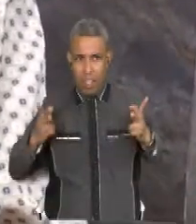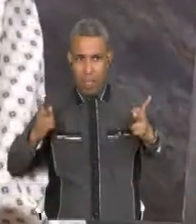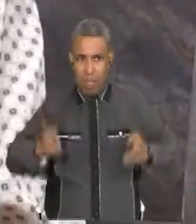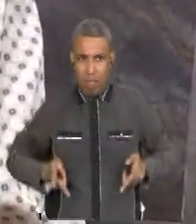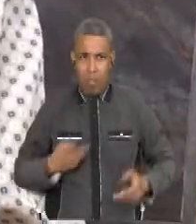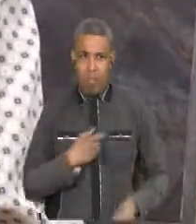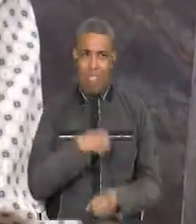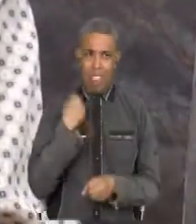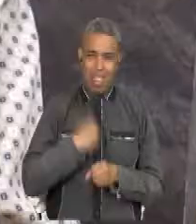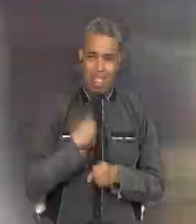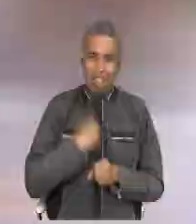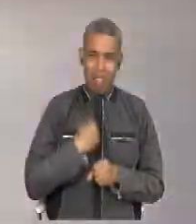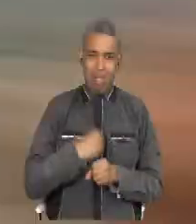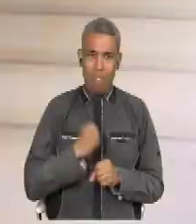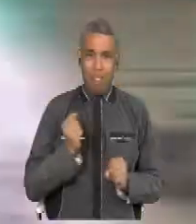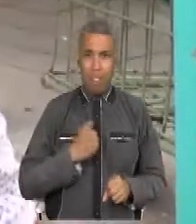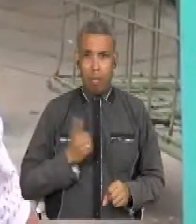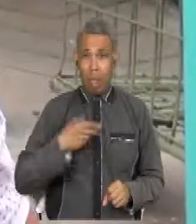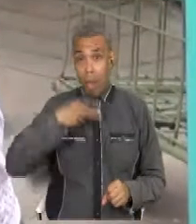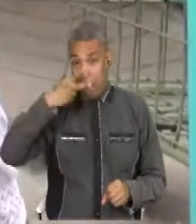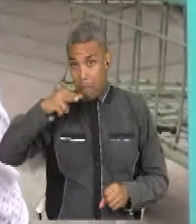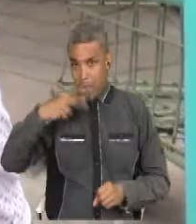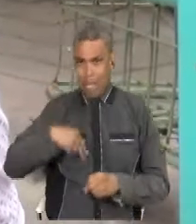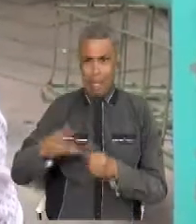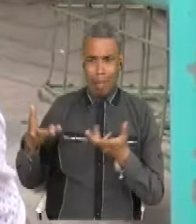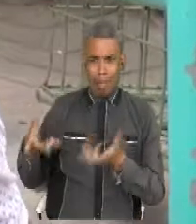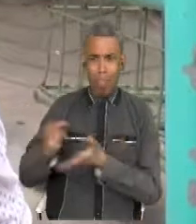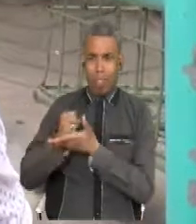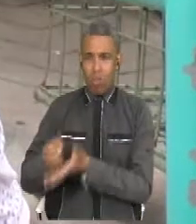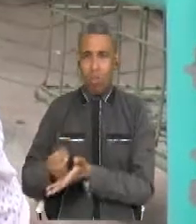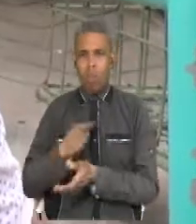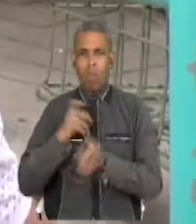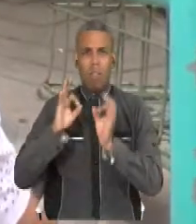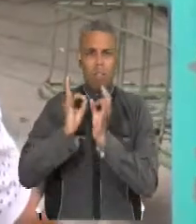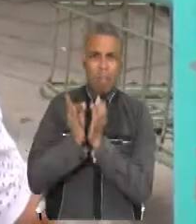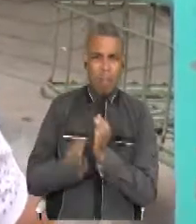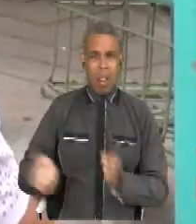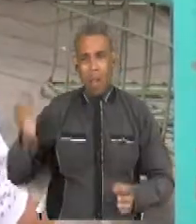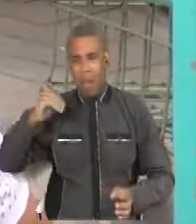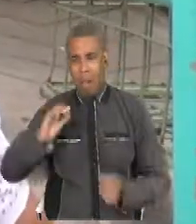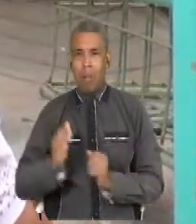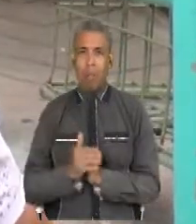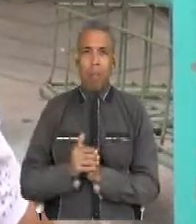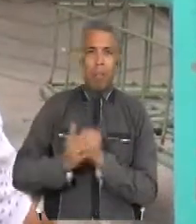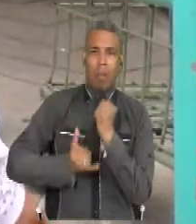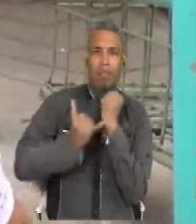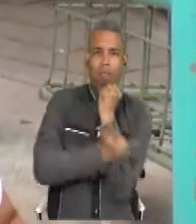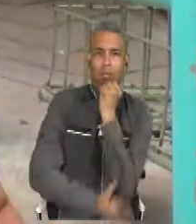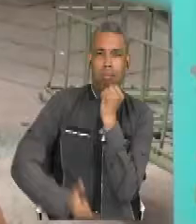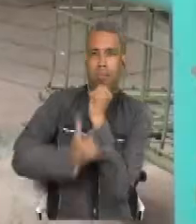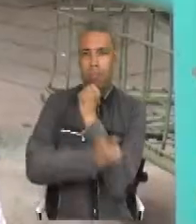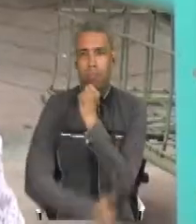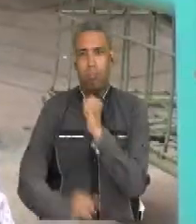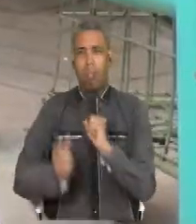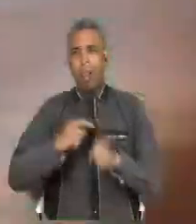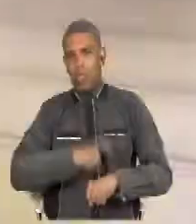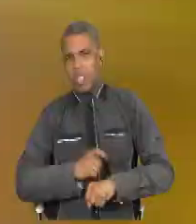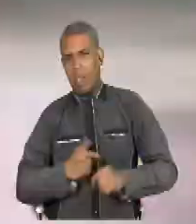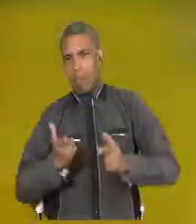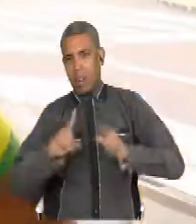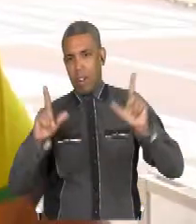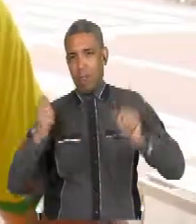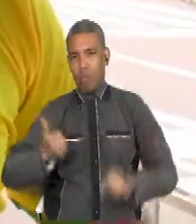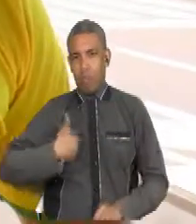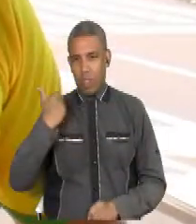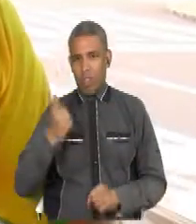trabajar para mi señora, para mis hijos. Ir con mi familia a aprovechar los esparcimientos del tiempo libre en los parques.